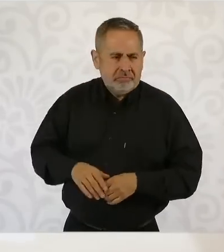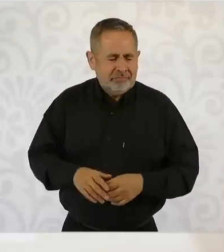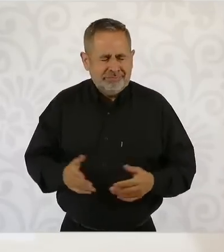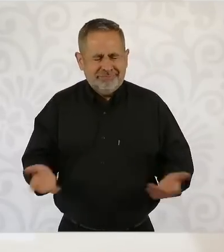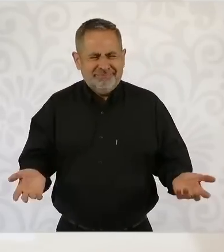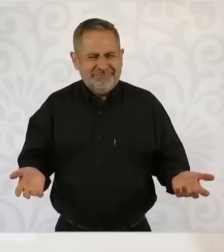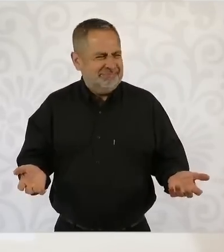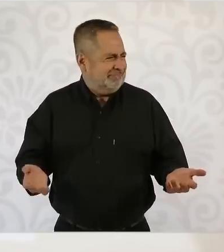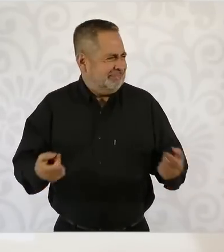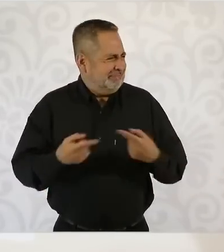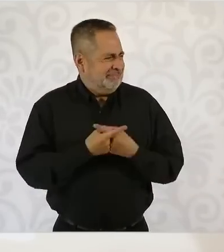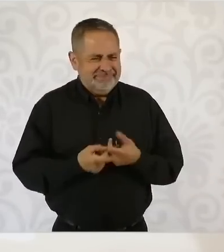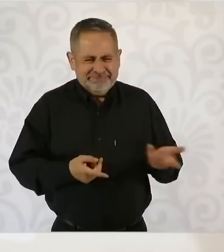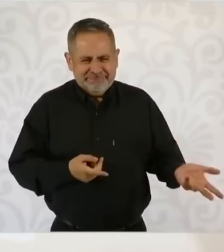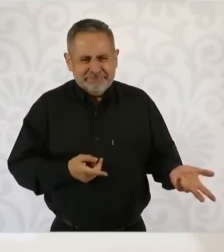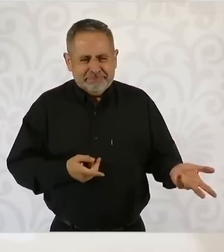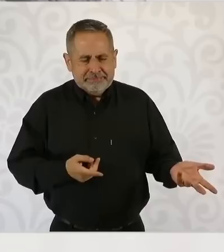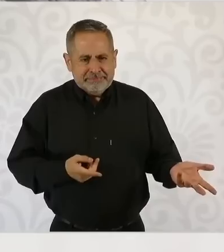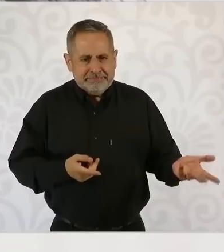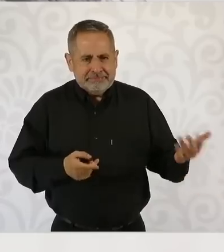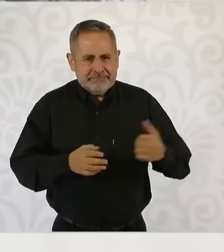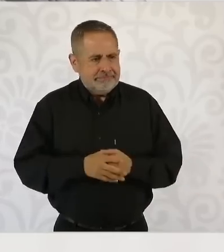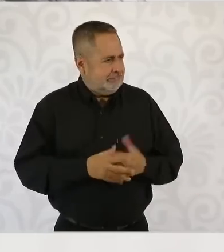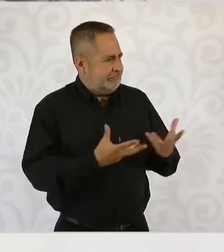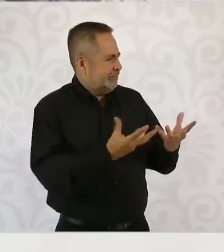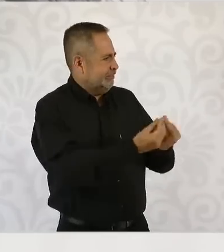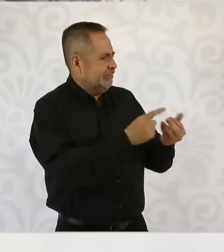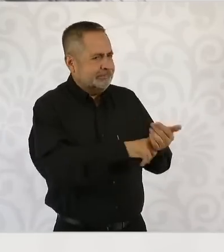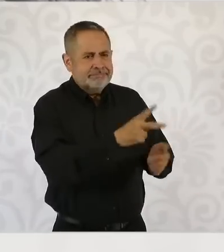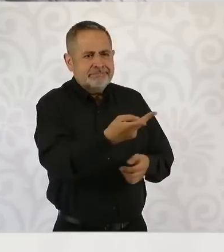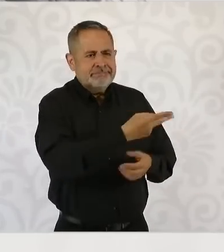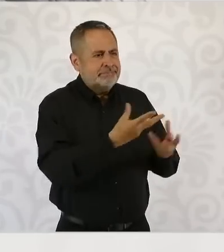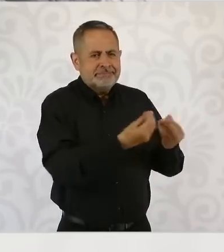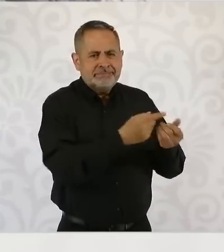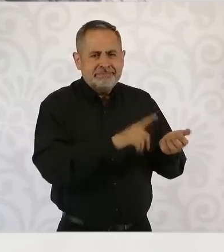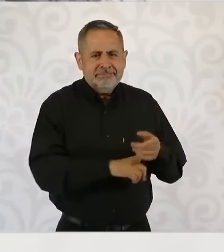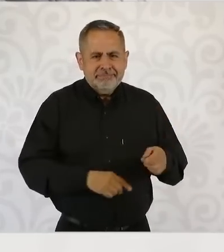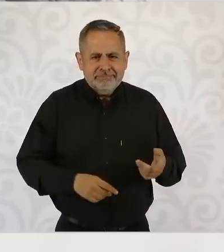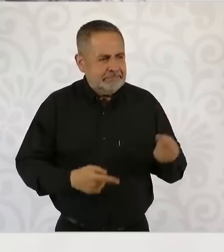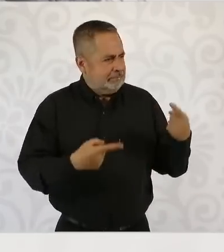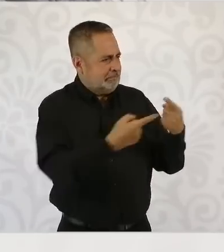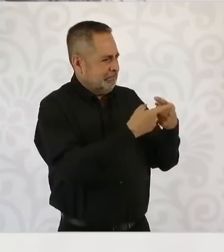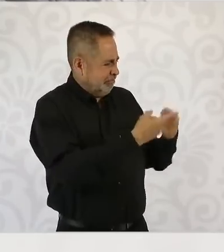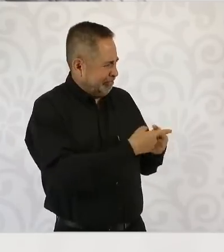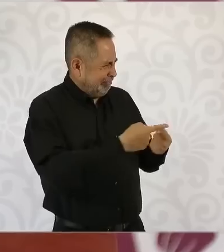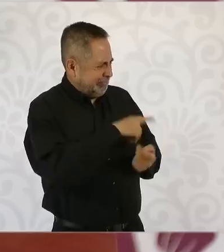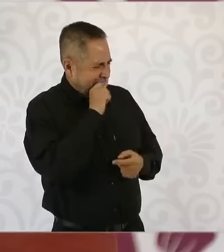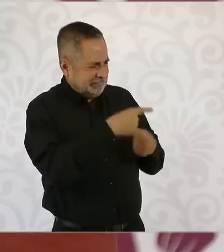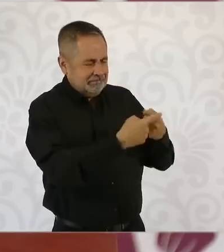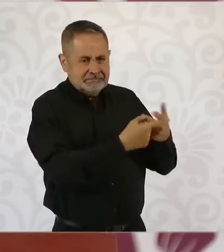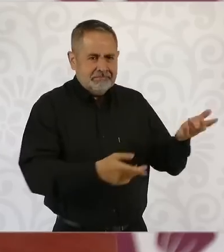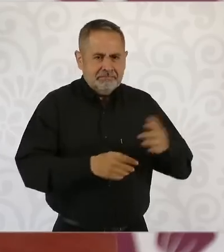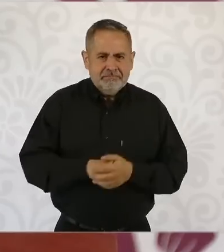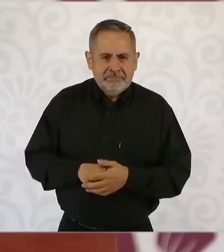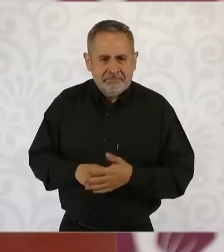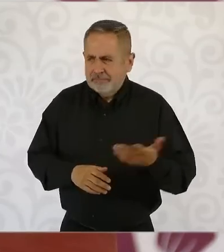O sea, luego se juntan en sus argumentos unos